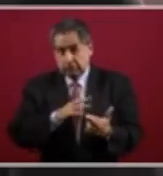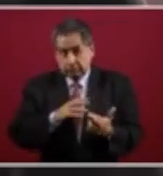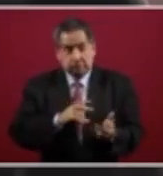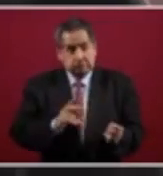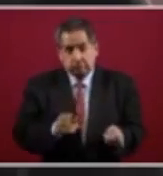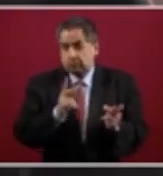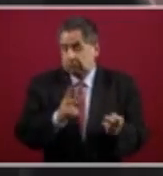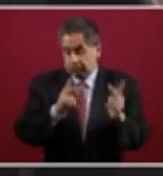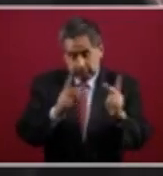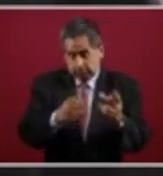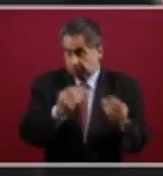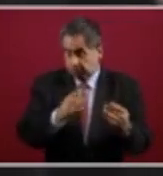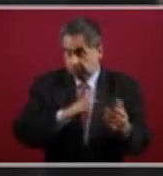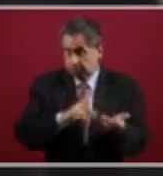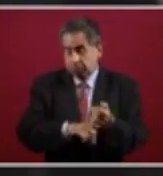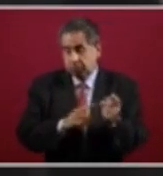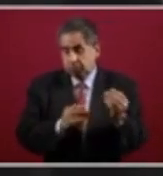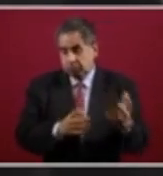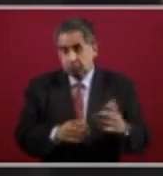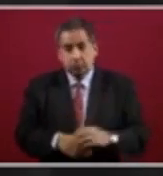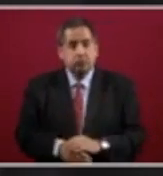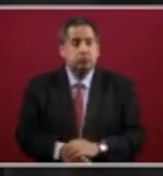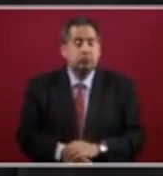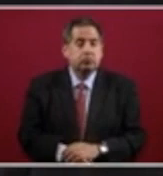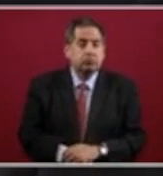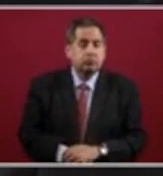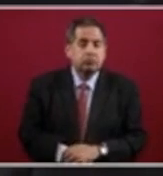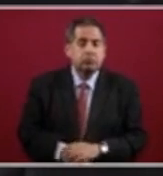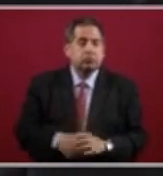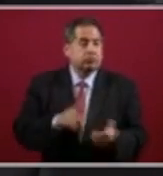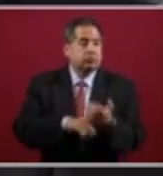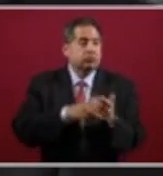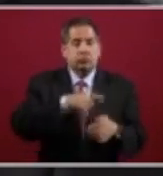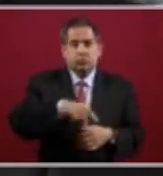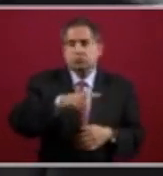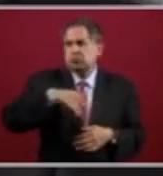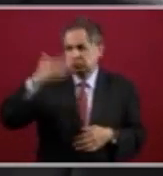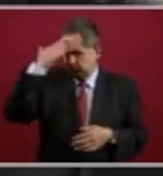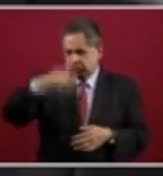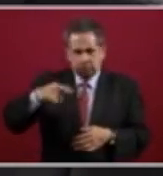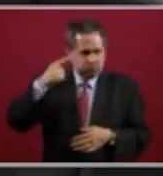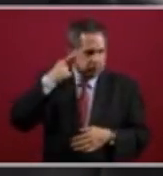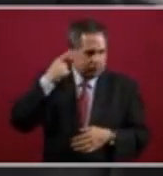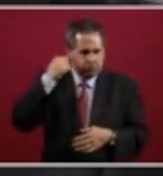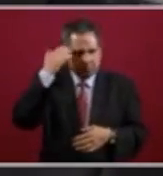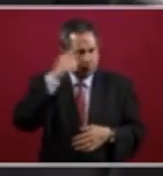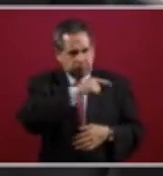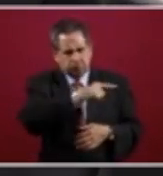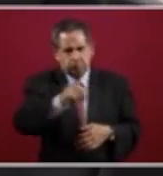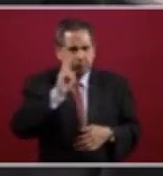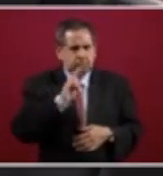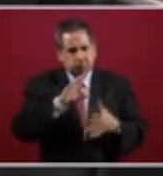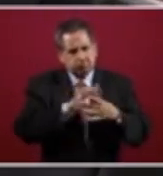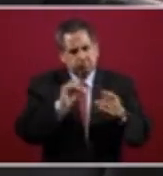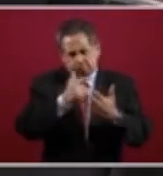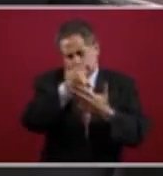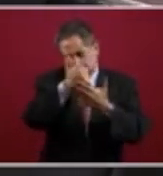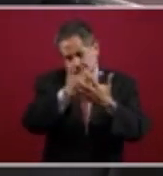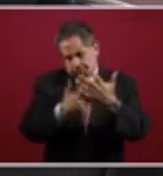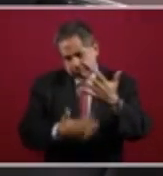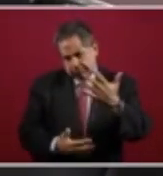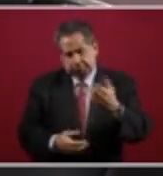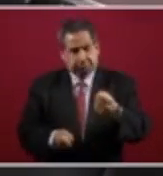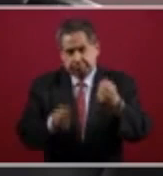de dominio público que podemos